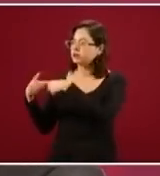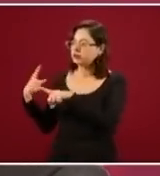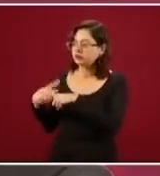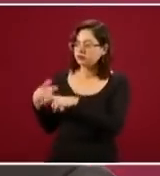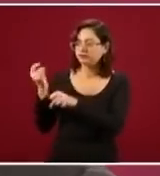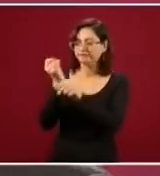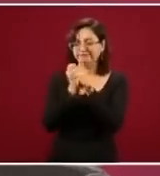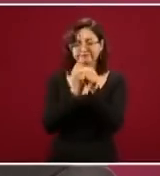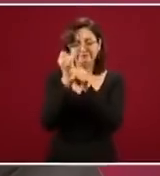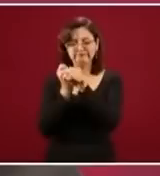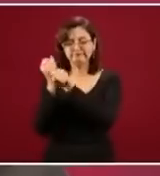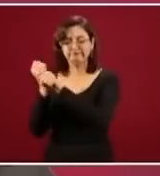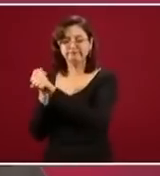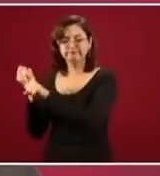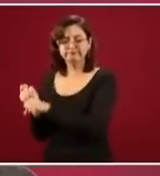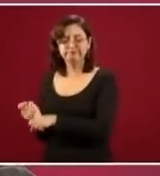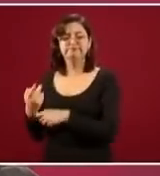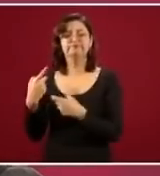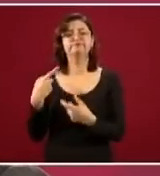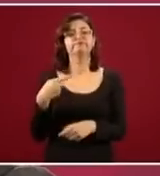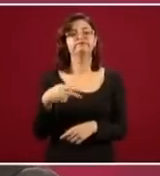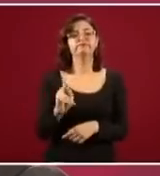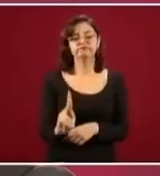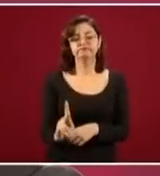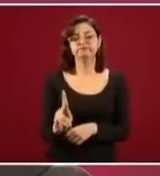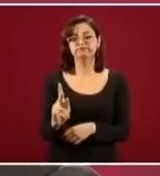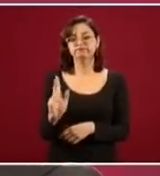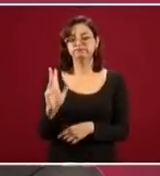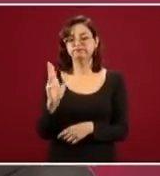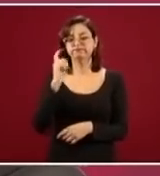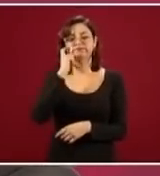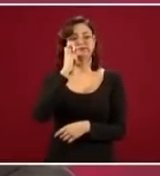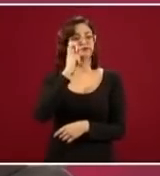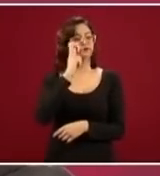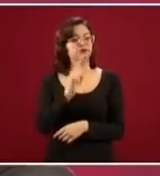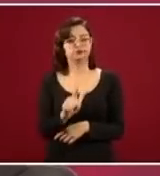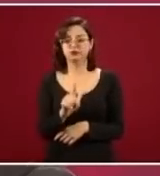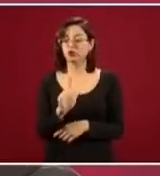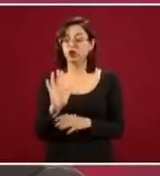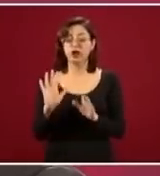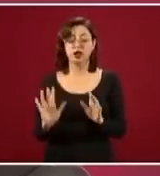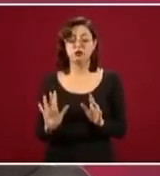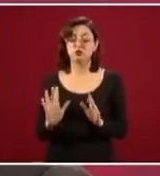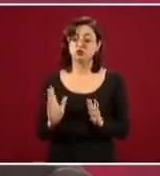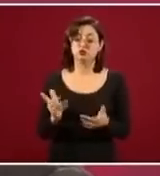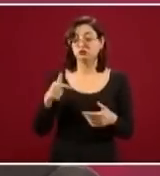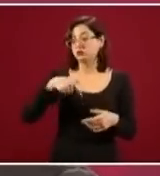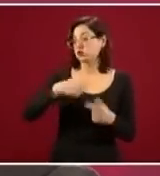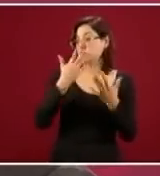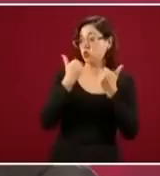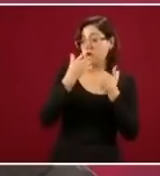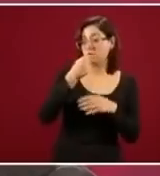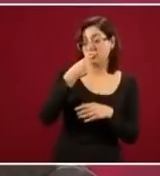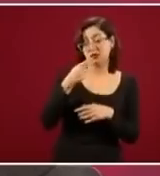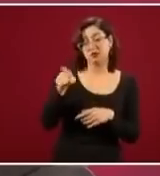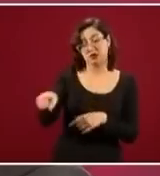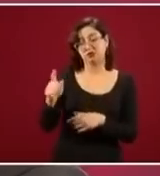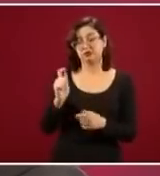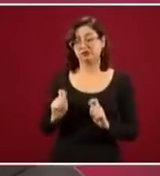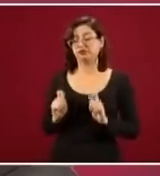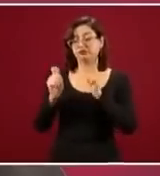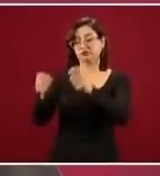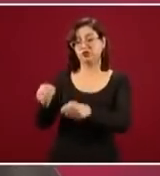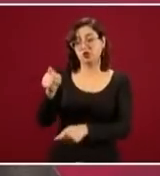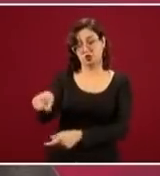pase es que se traslade a las personas, a los pacientes, la responsabilidad de cubrir estos medicamentos, que son muy carísimos.